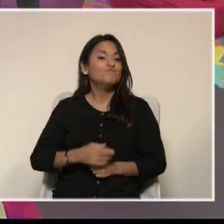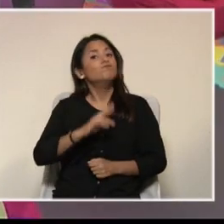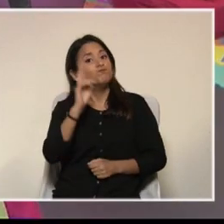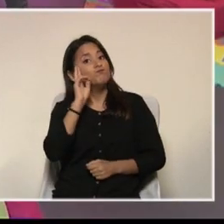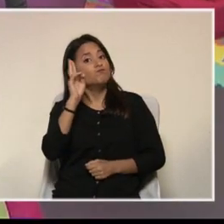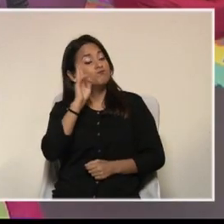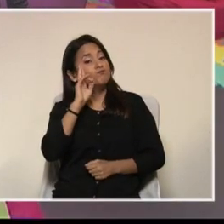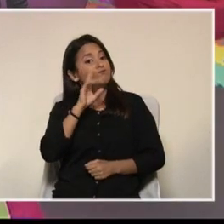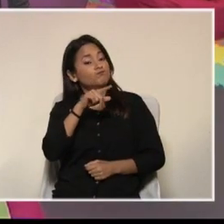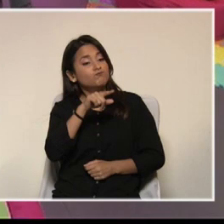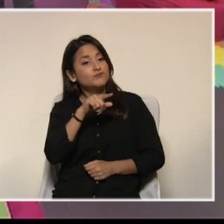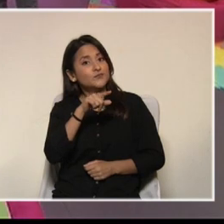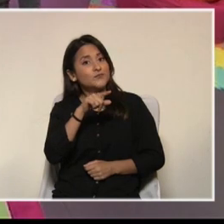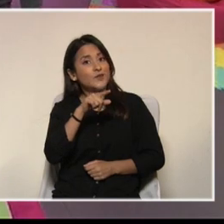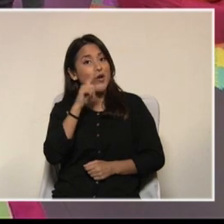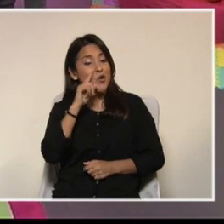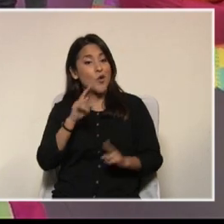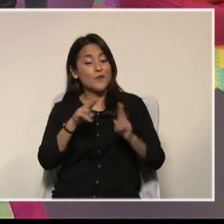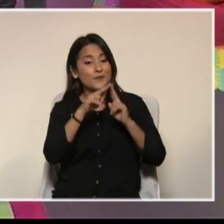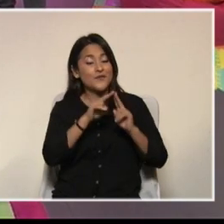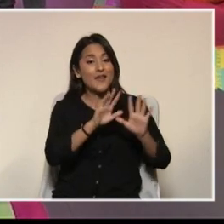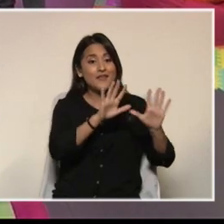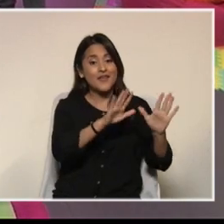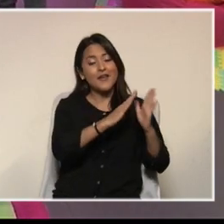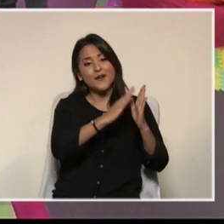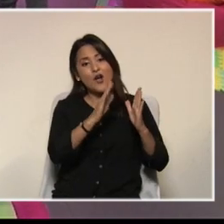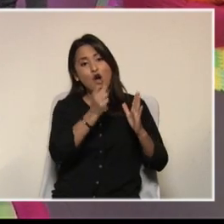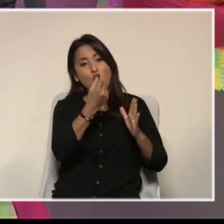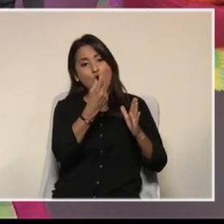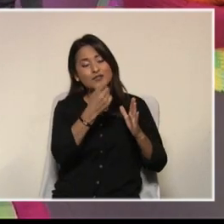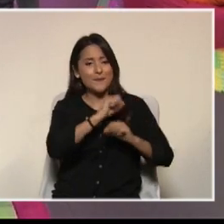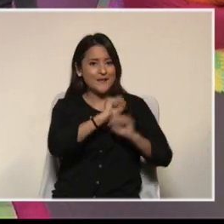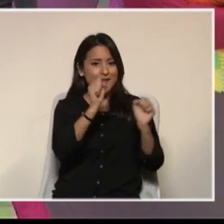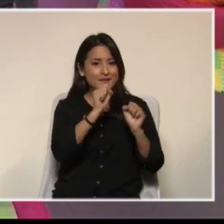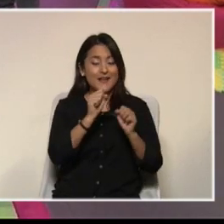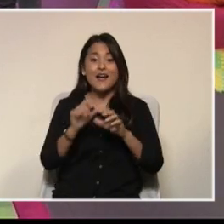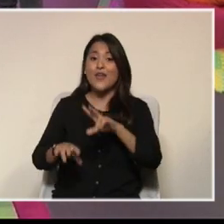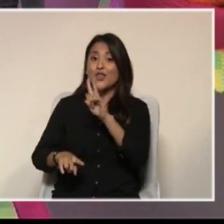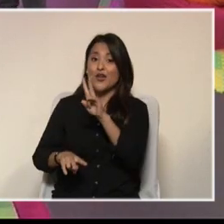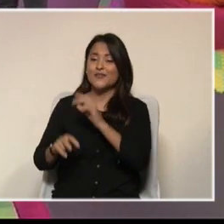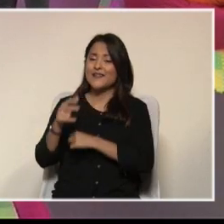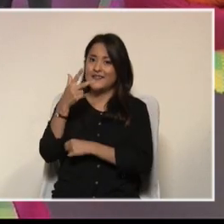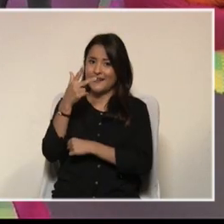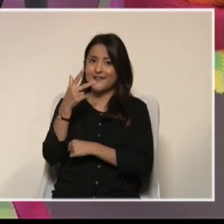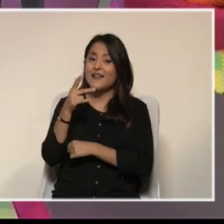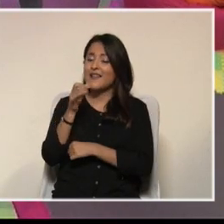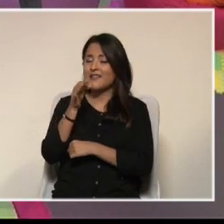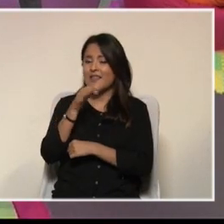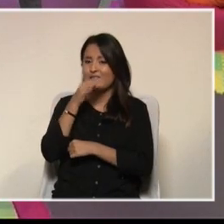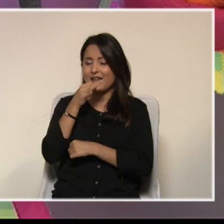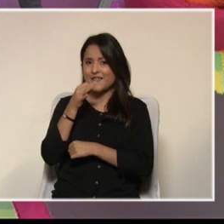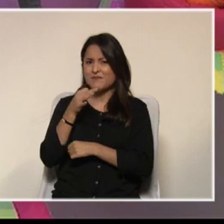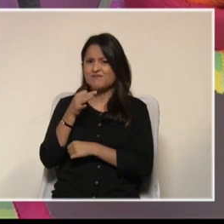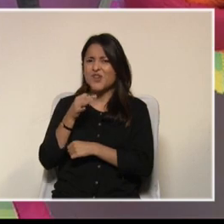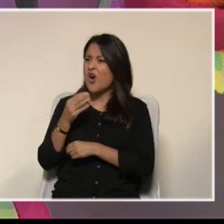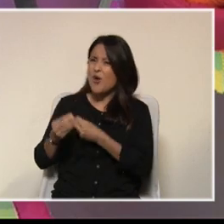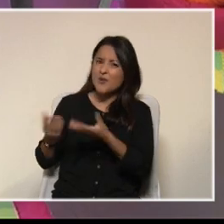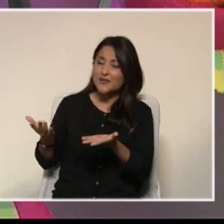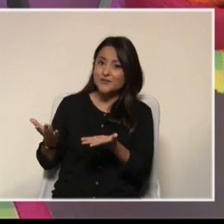bueno, recuerden que estaremos de 10 a 11 y... de 2 a 3 de la tarde. ¿Por dónde, José